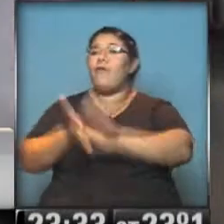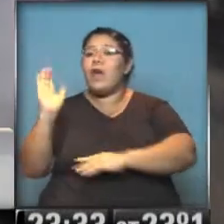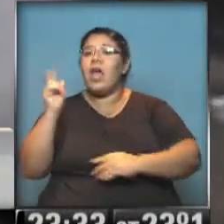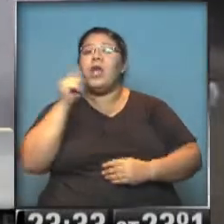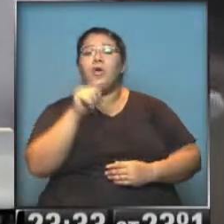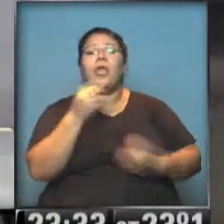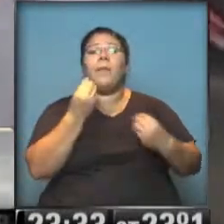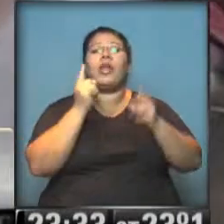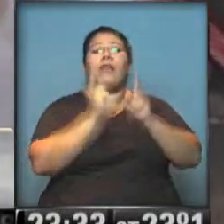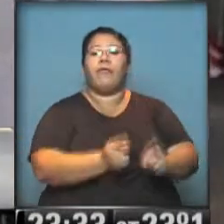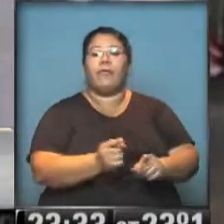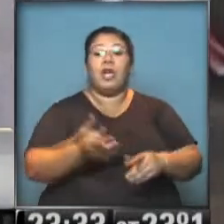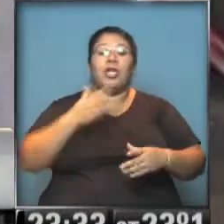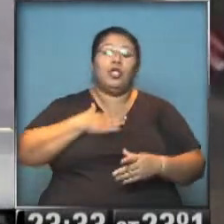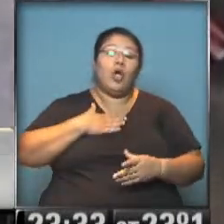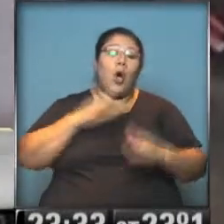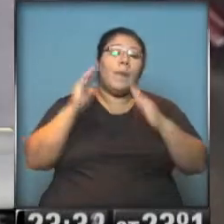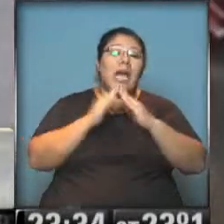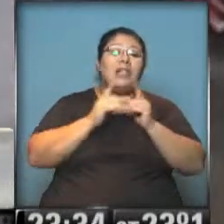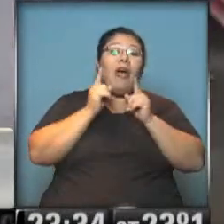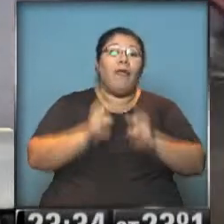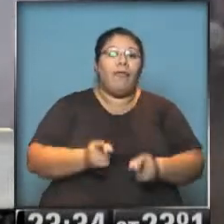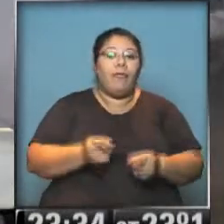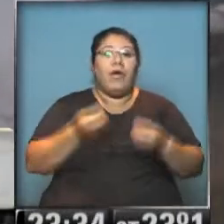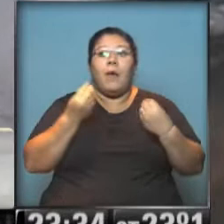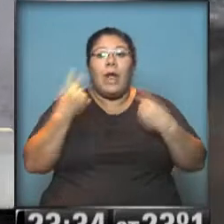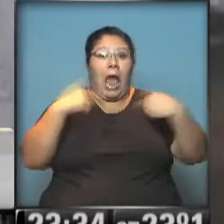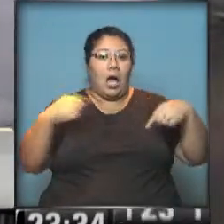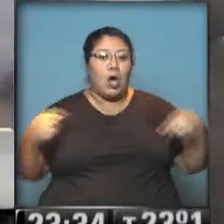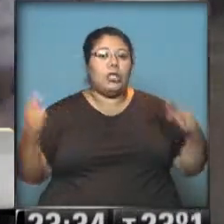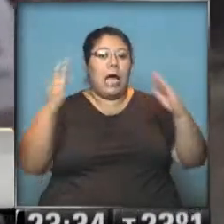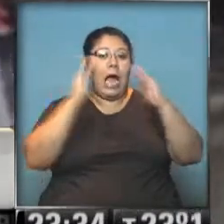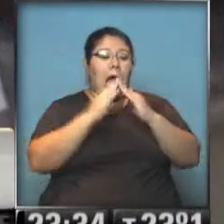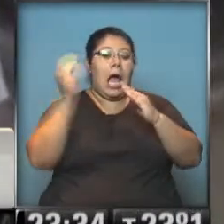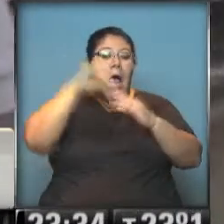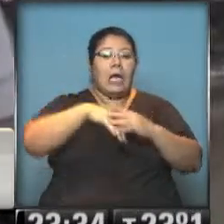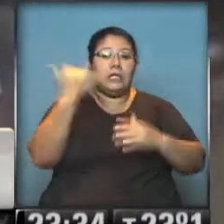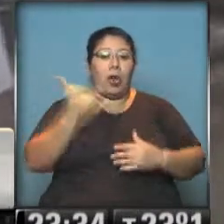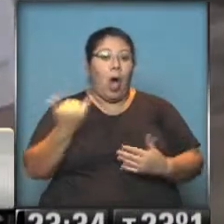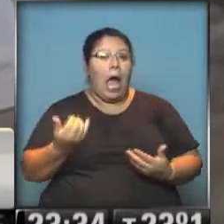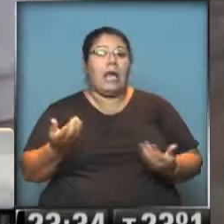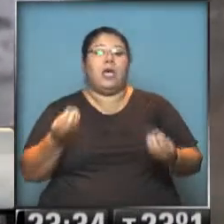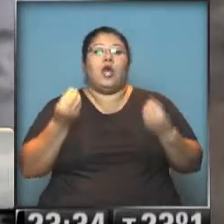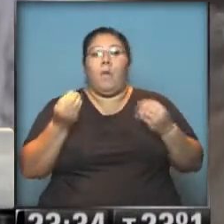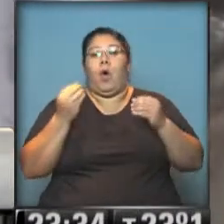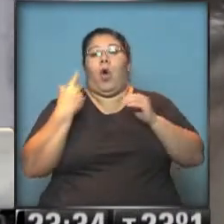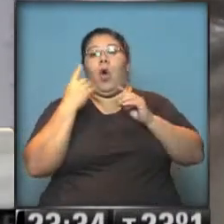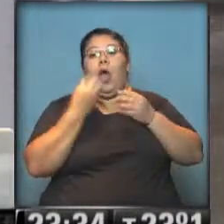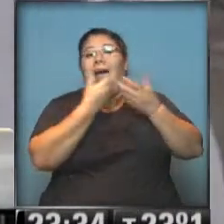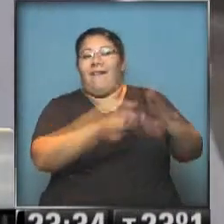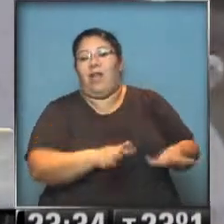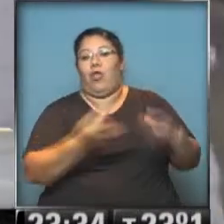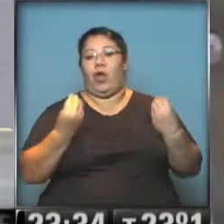casa porque se lo van a llevar las cosas que tenemos ahí, porque no hay cómo dejarle, porque cuando no estamos